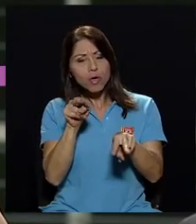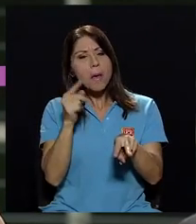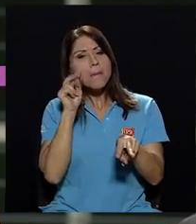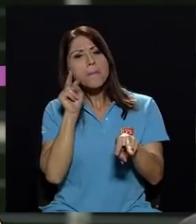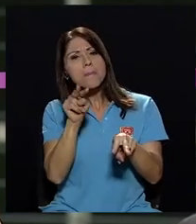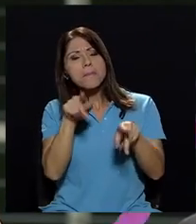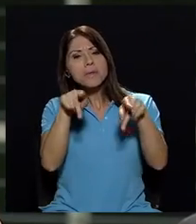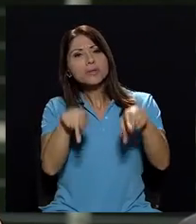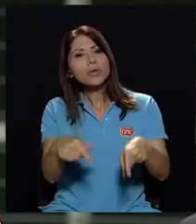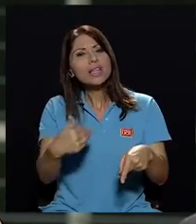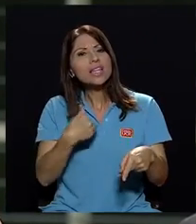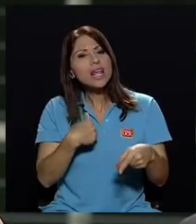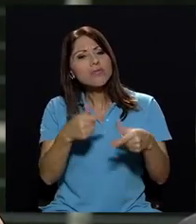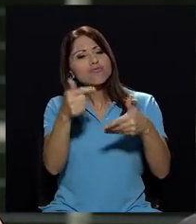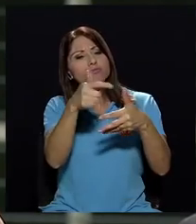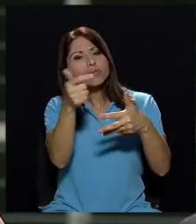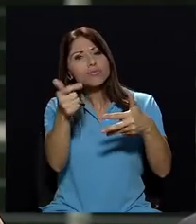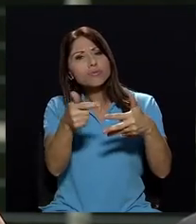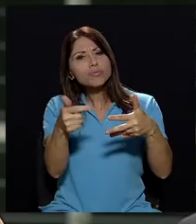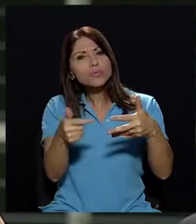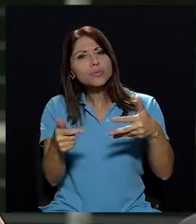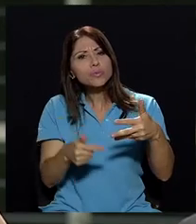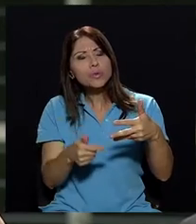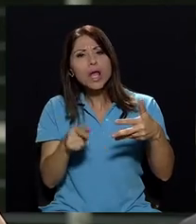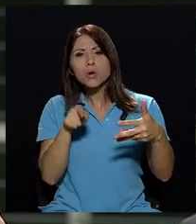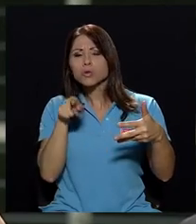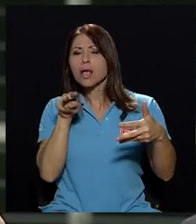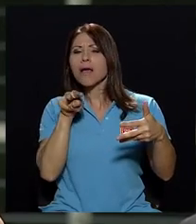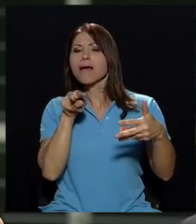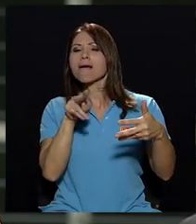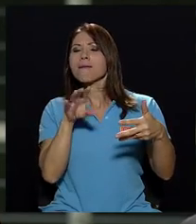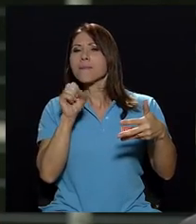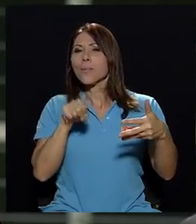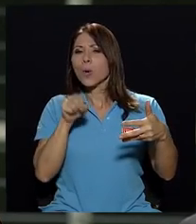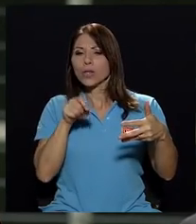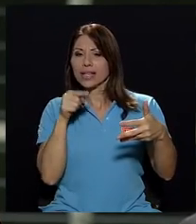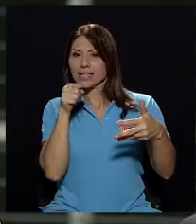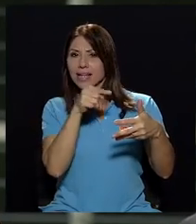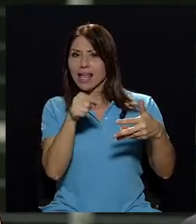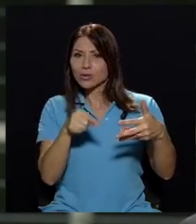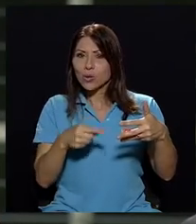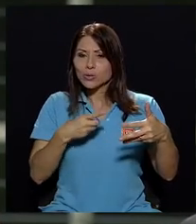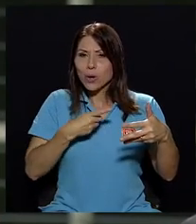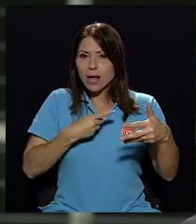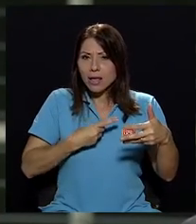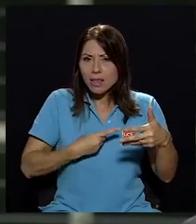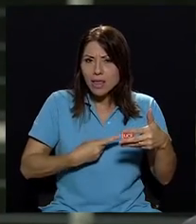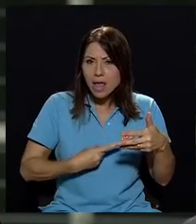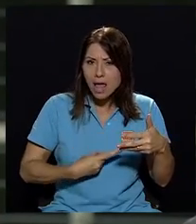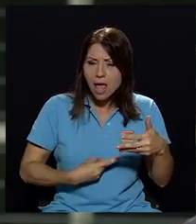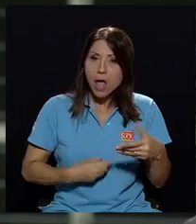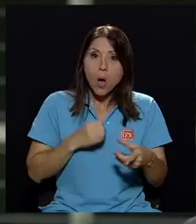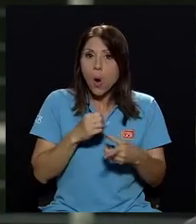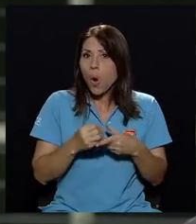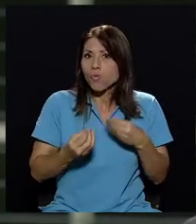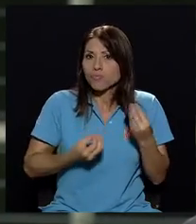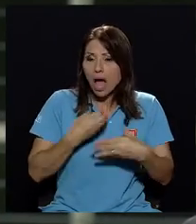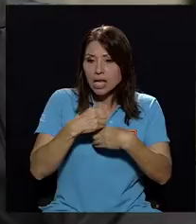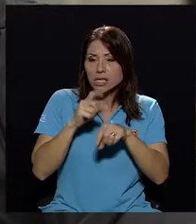logran detectar que le dice, podría ser que estoy en presencia de una depresión, o es un test el que se los